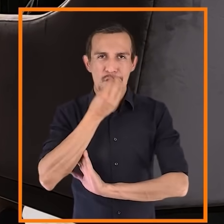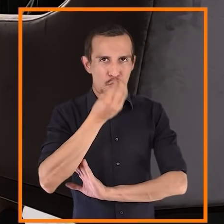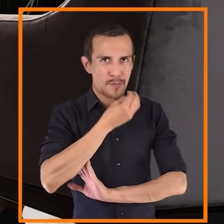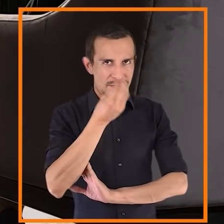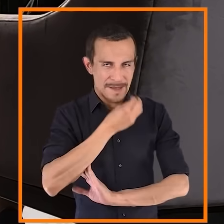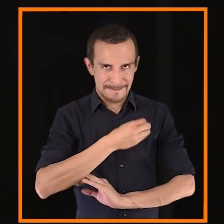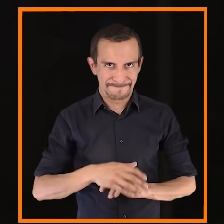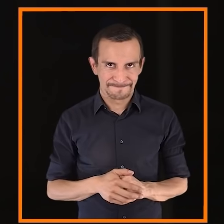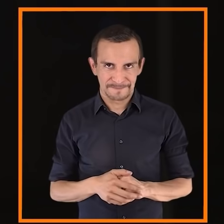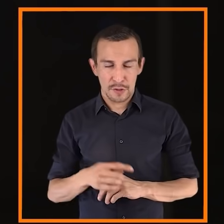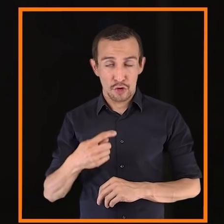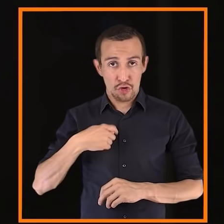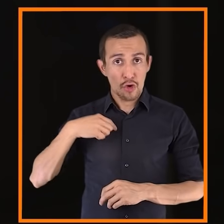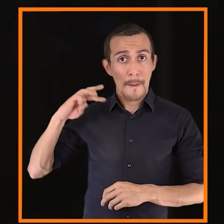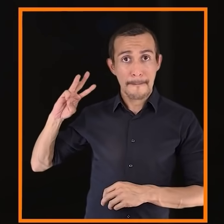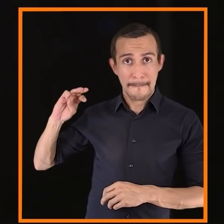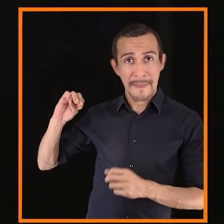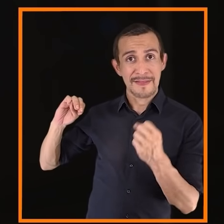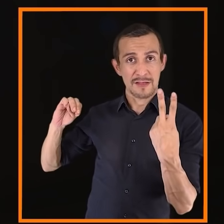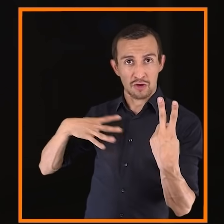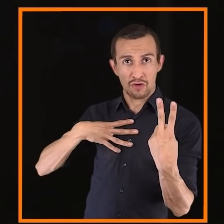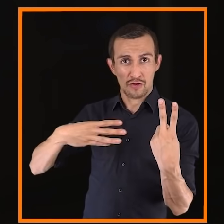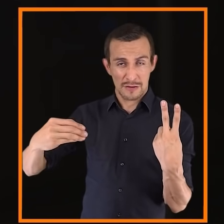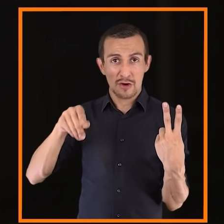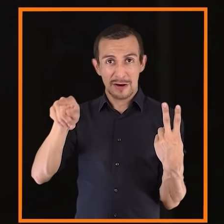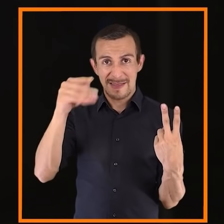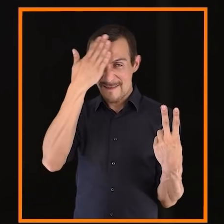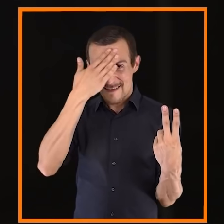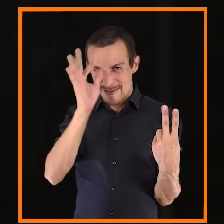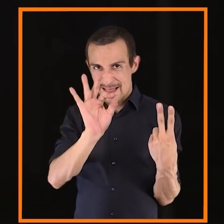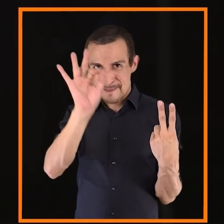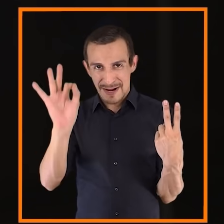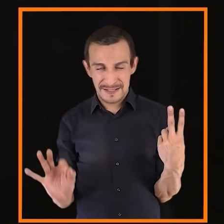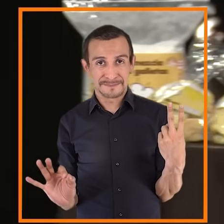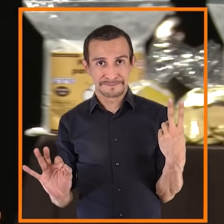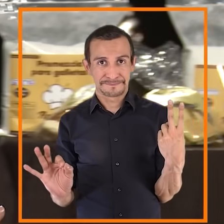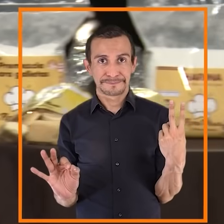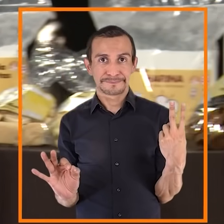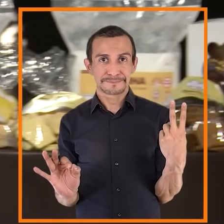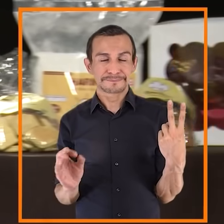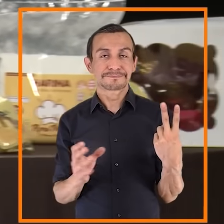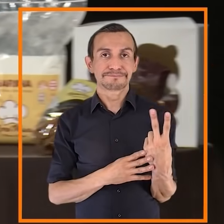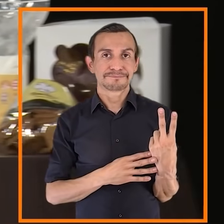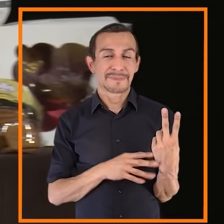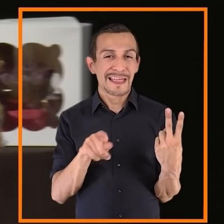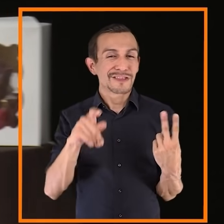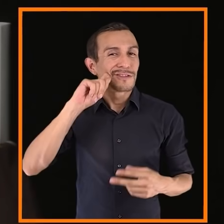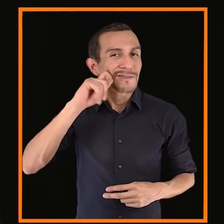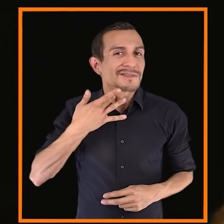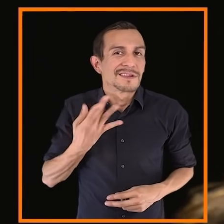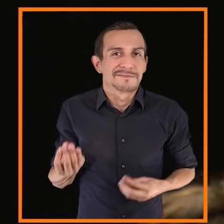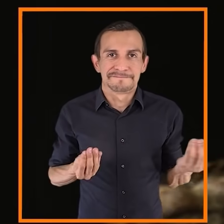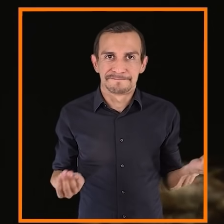los alimentos. ¿Ya? Yo soy madre de 2 hijos fenilketonúricos. Esto